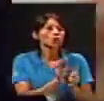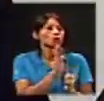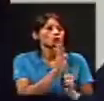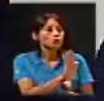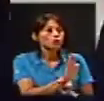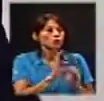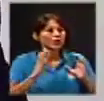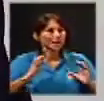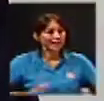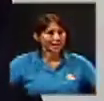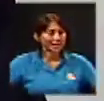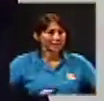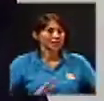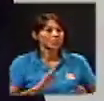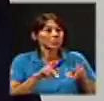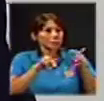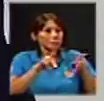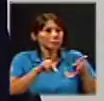un poco